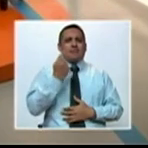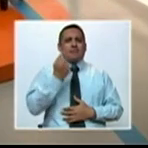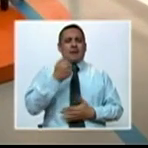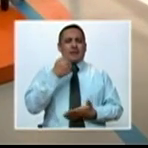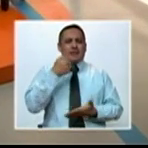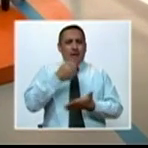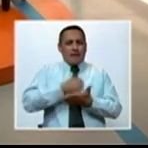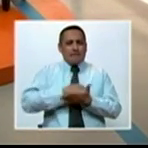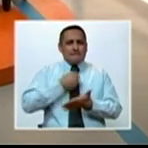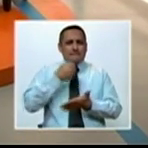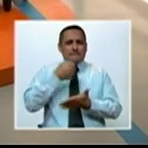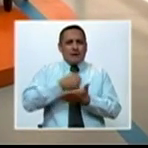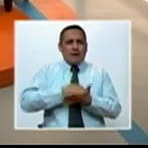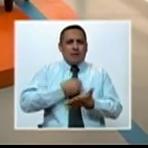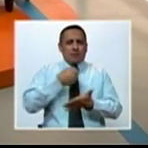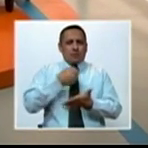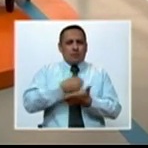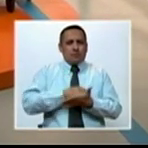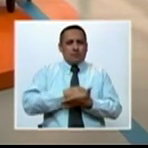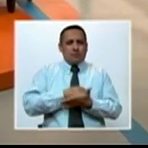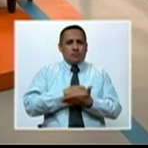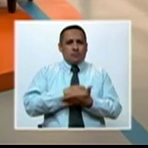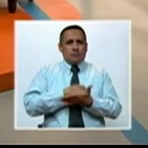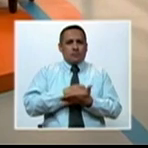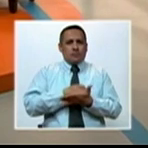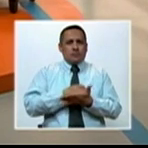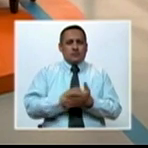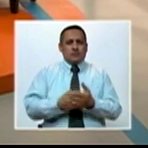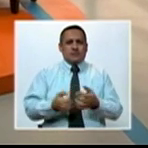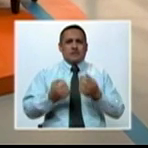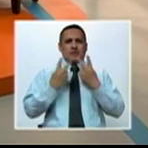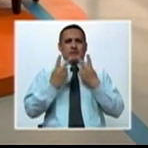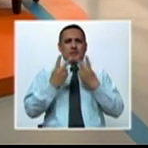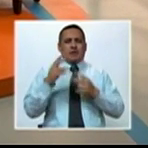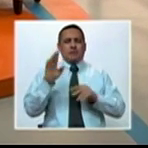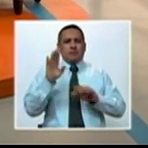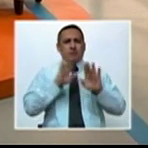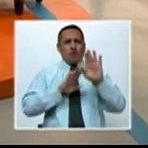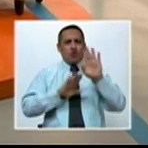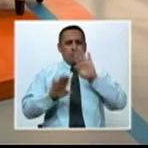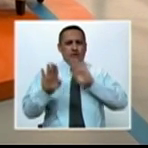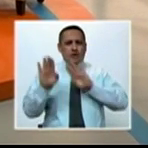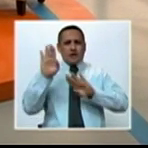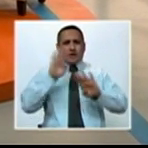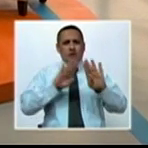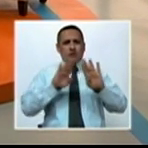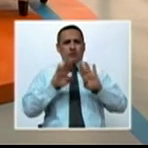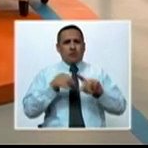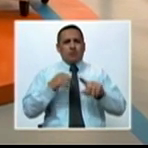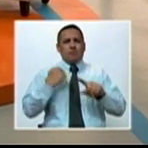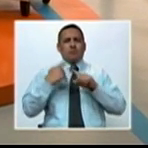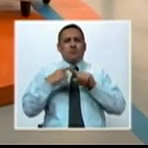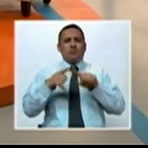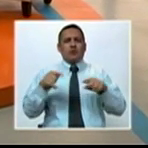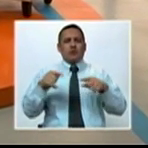se ve protegido por esta disposición del Código